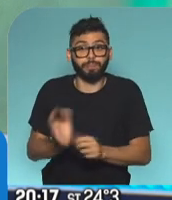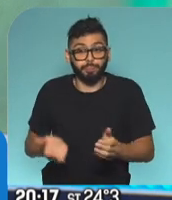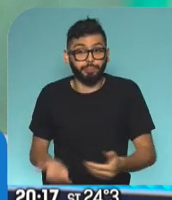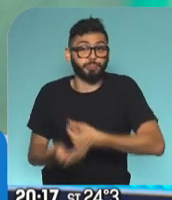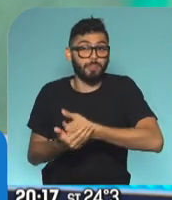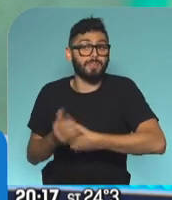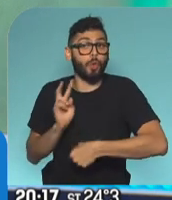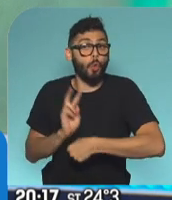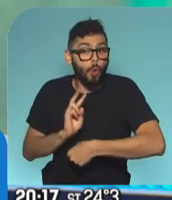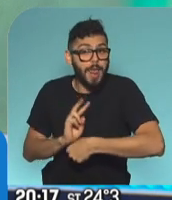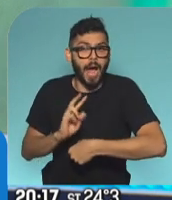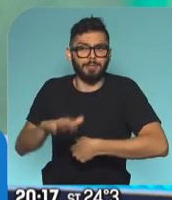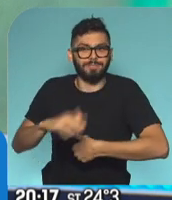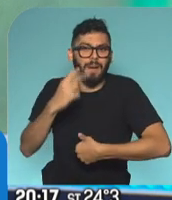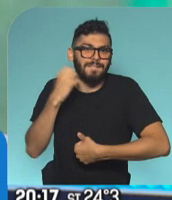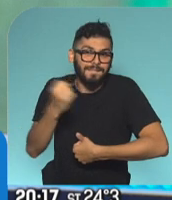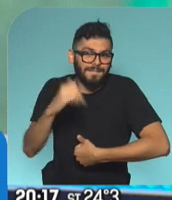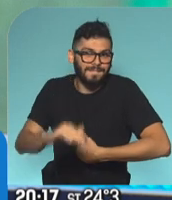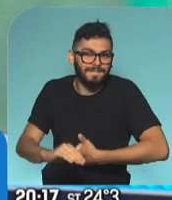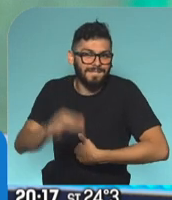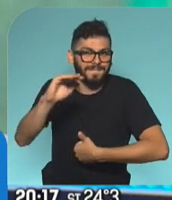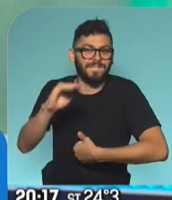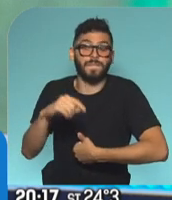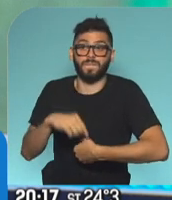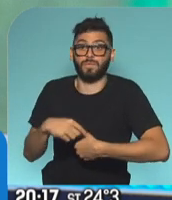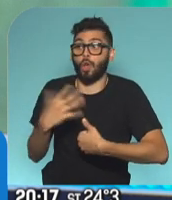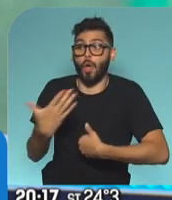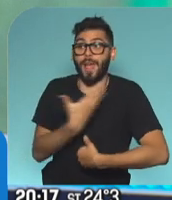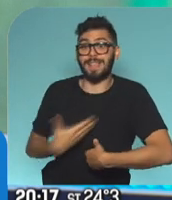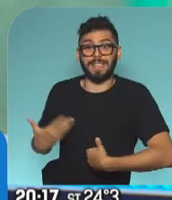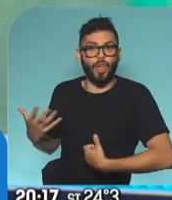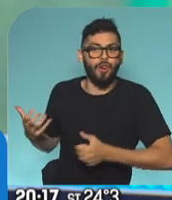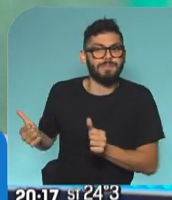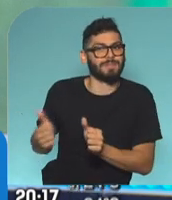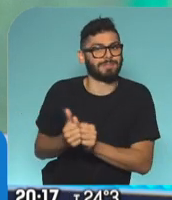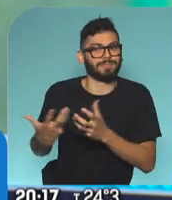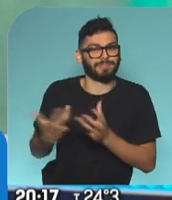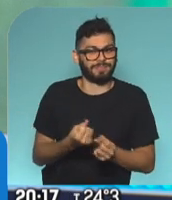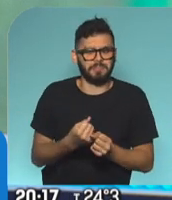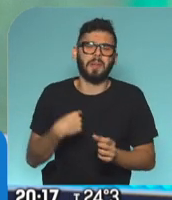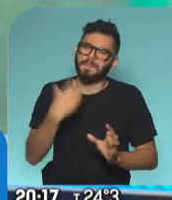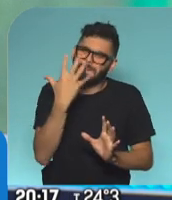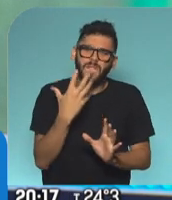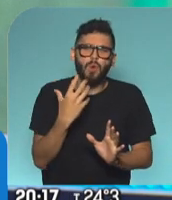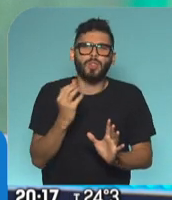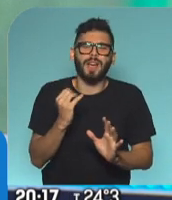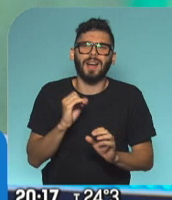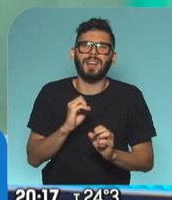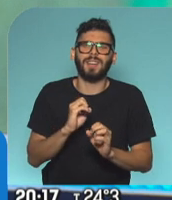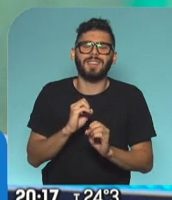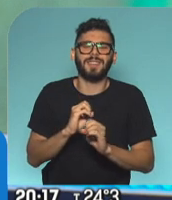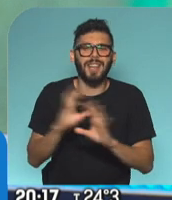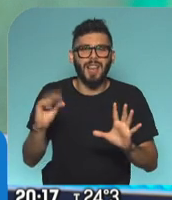ver crecer a sus hijos y a sus hijas con el acompañamiento del estado siempre me gusta decir que no que el esfuerzo